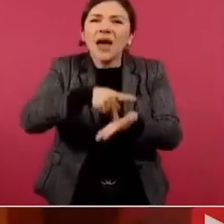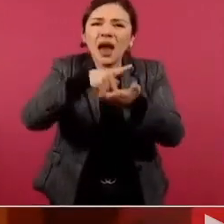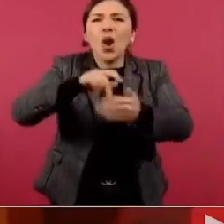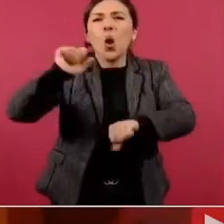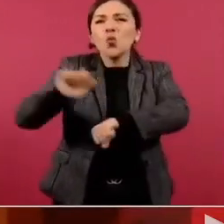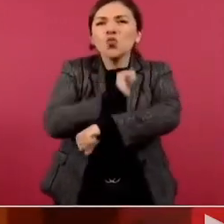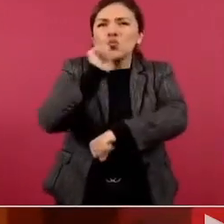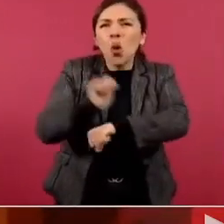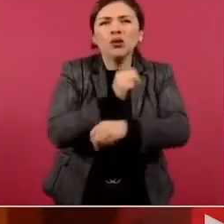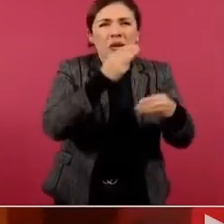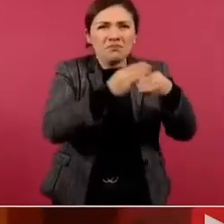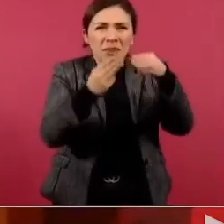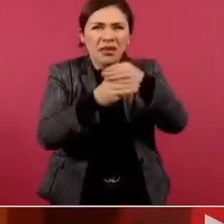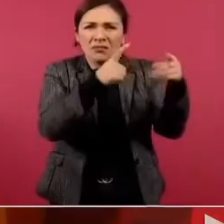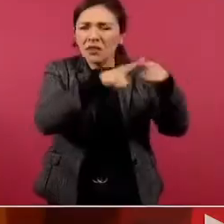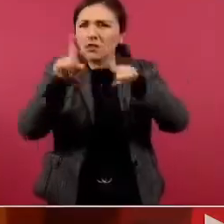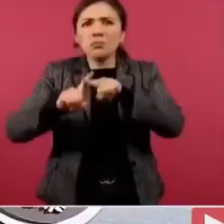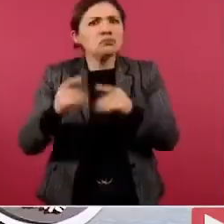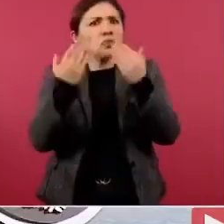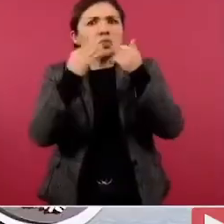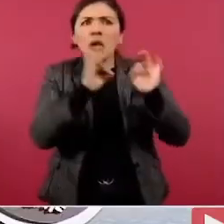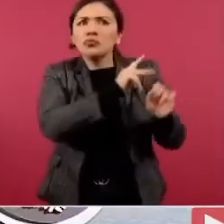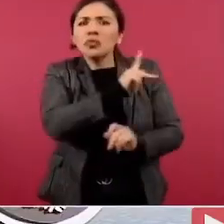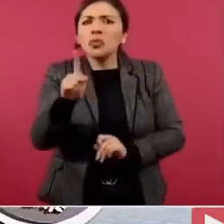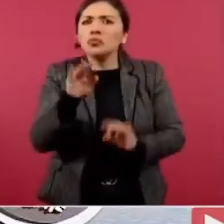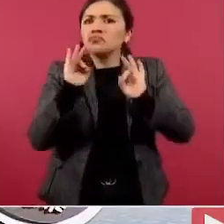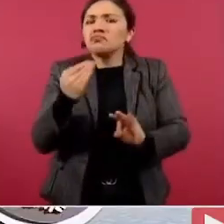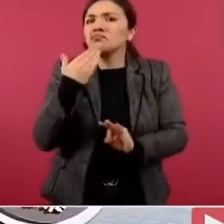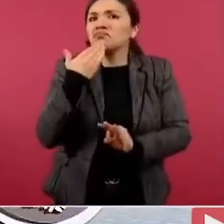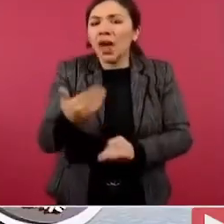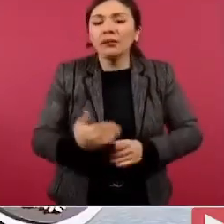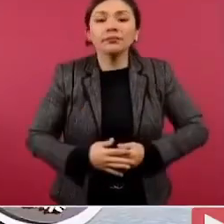vehículos, instrumentos ni cilindros de gas.